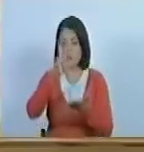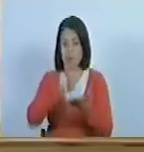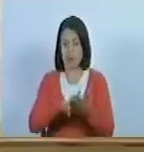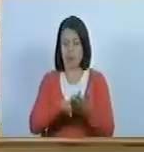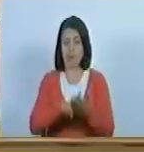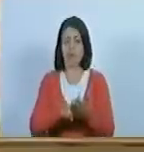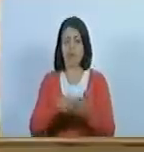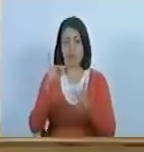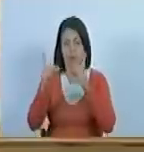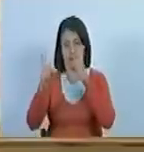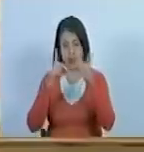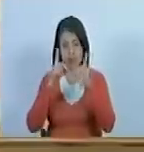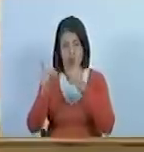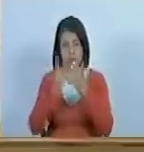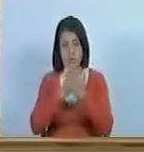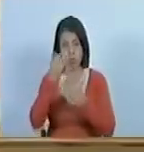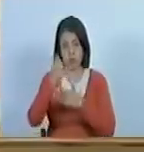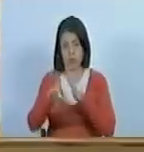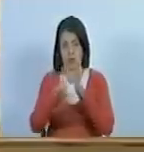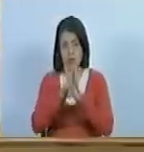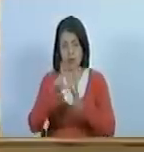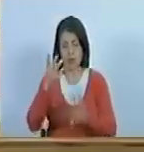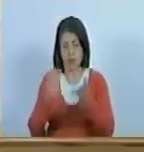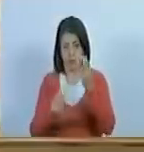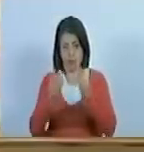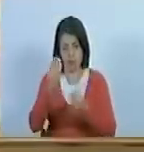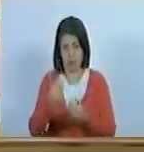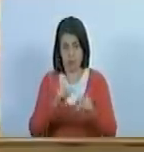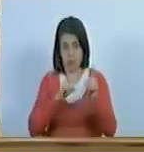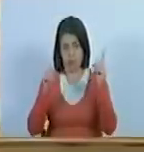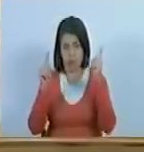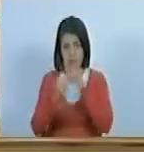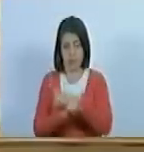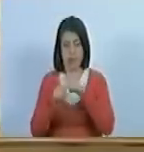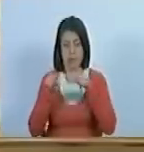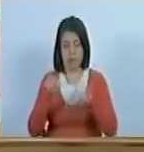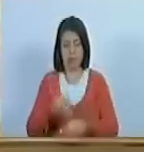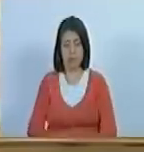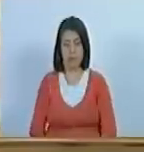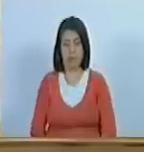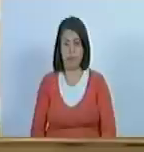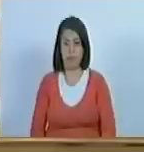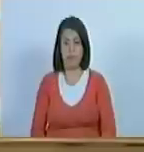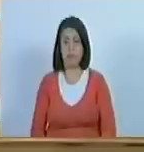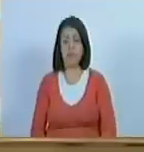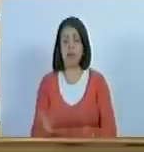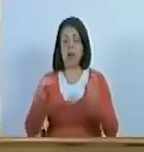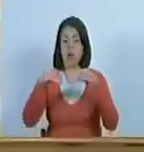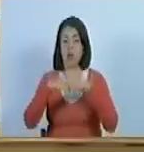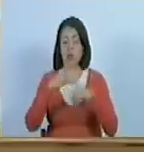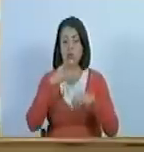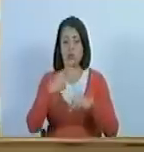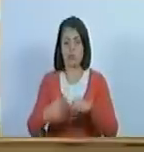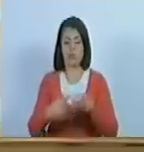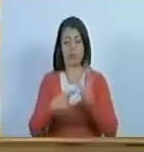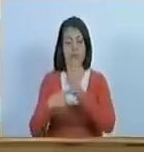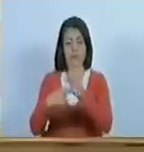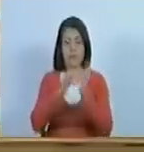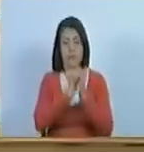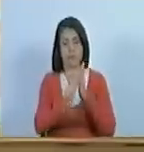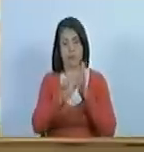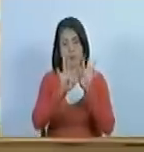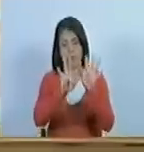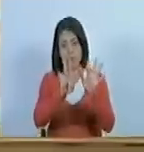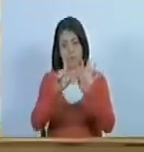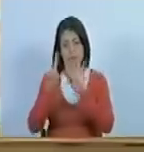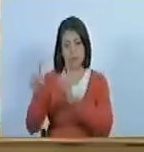de la segunda discusión del proyecto de ley orgánica de reforma de la ley orgánica de los consejos comunales, de conformidad con lo establecido en el artículo